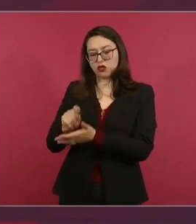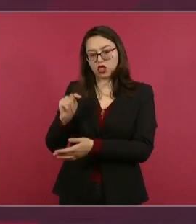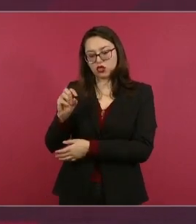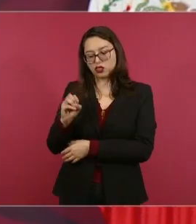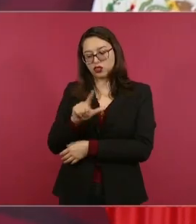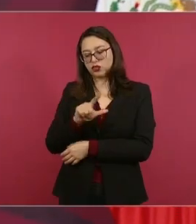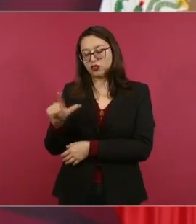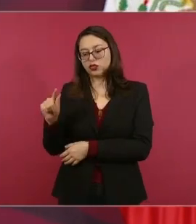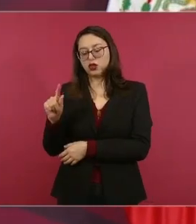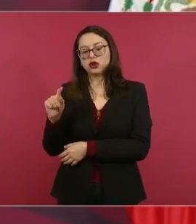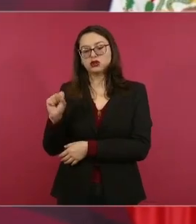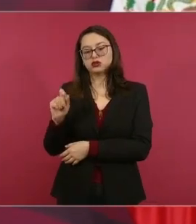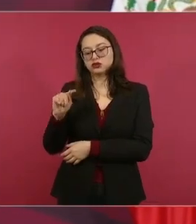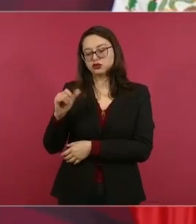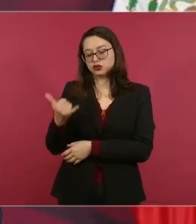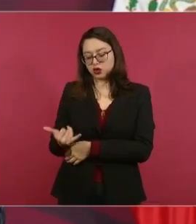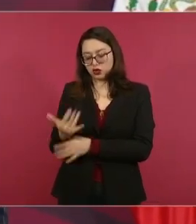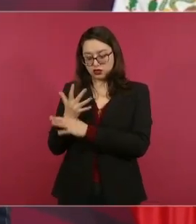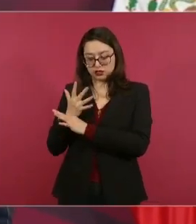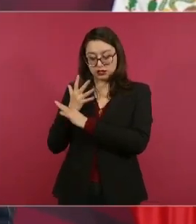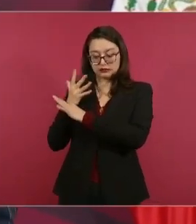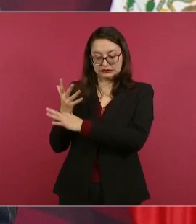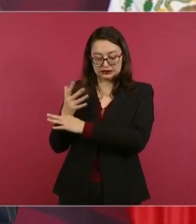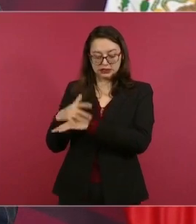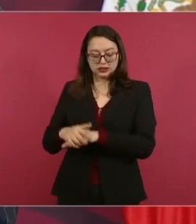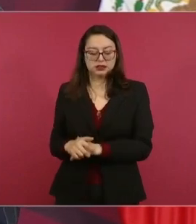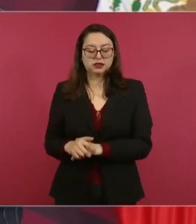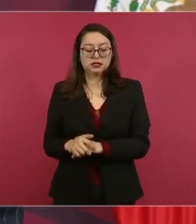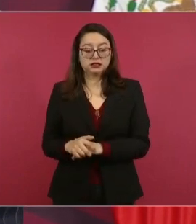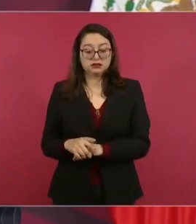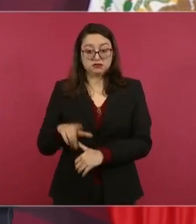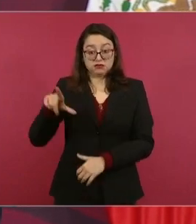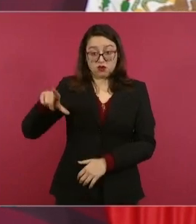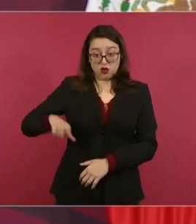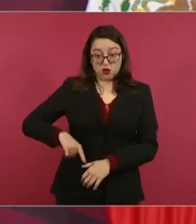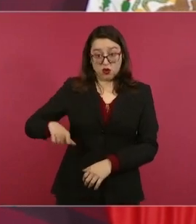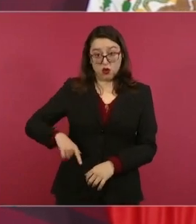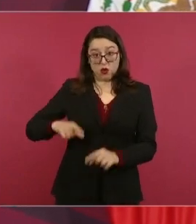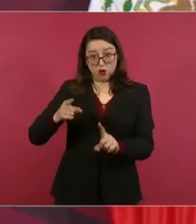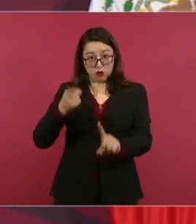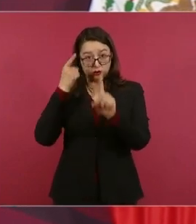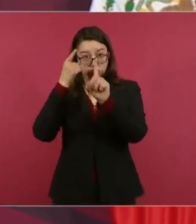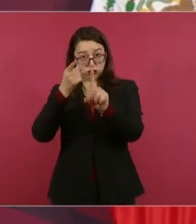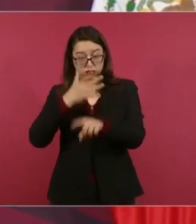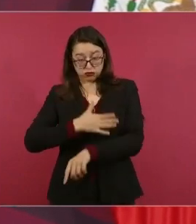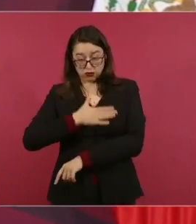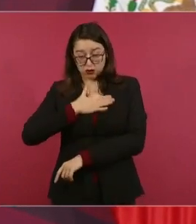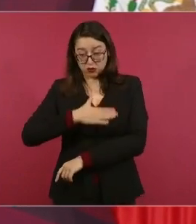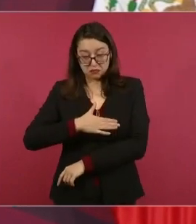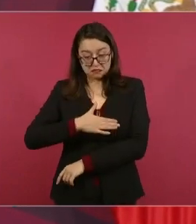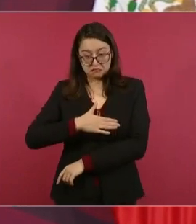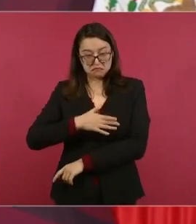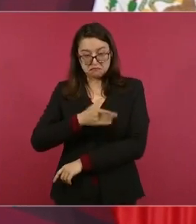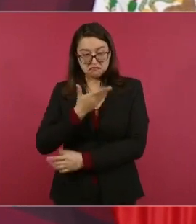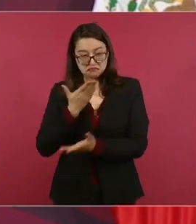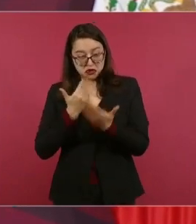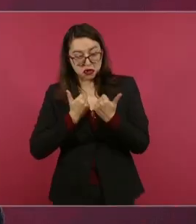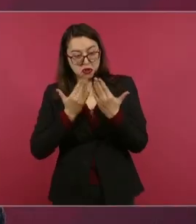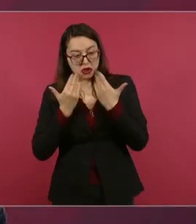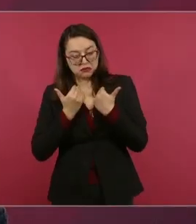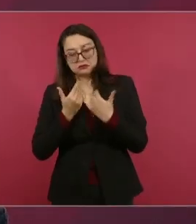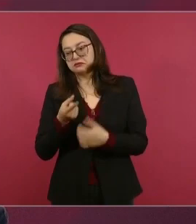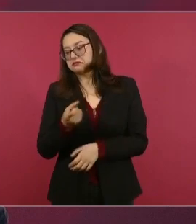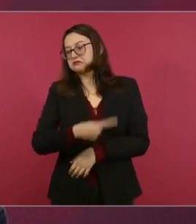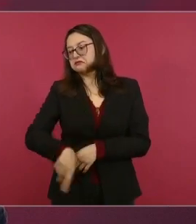que un gobierno que no procura la justicia no es más que una banda de malhechores.